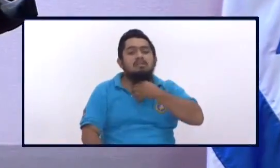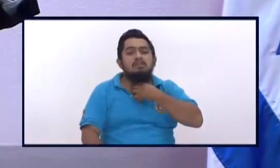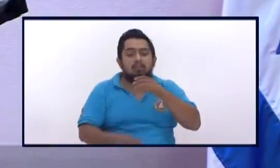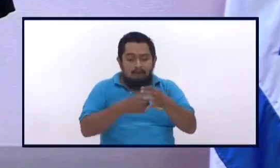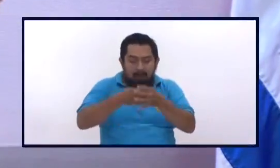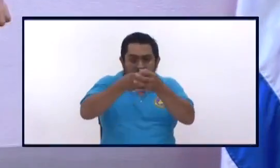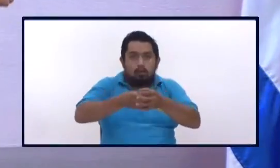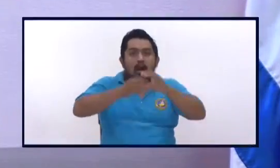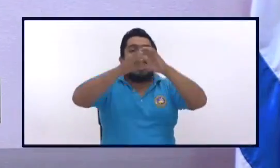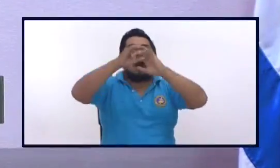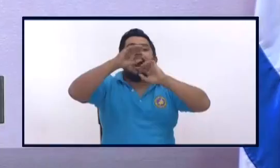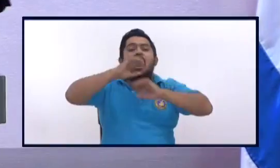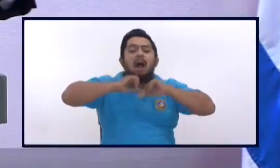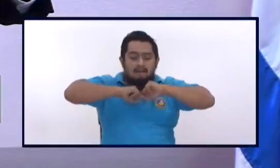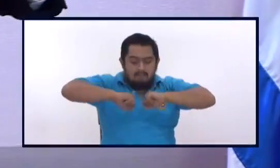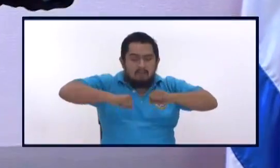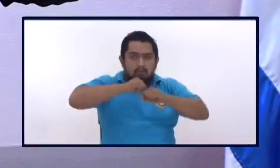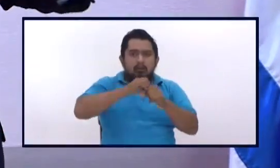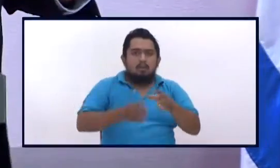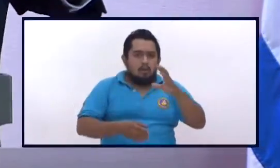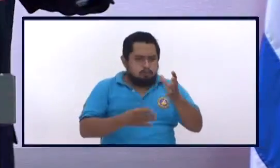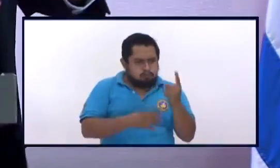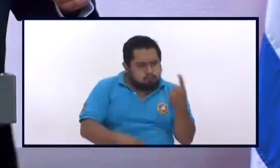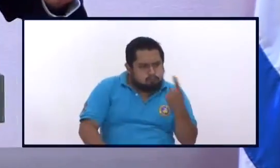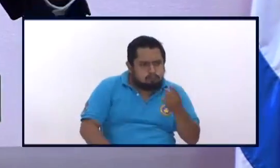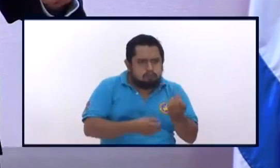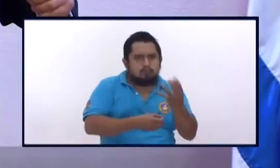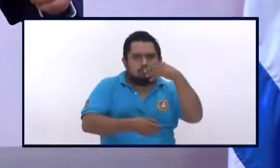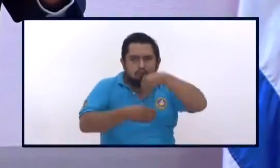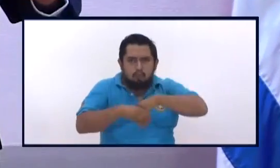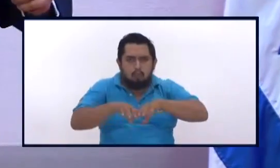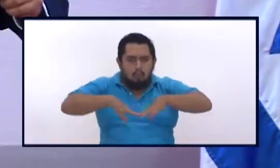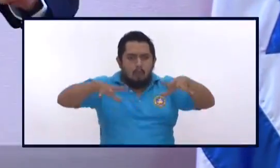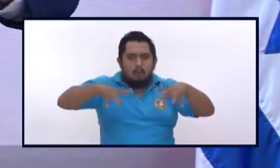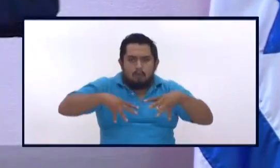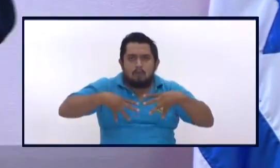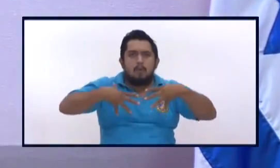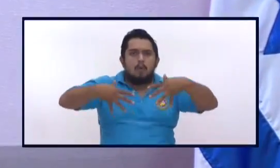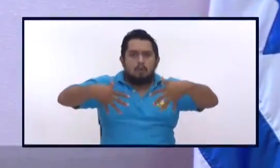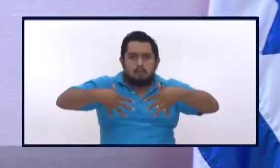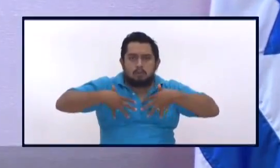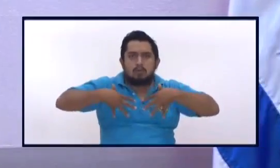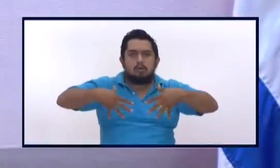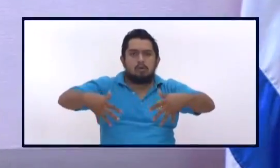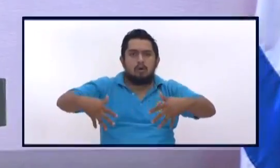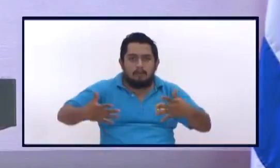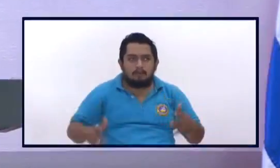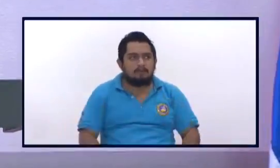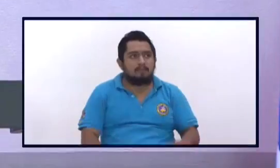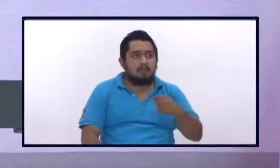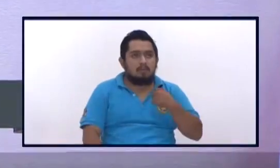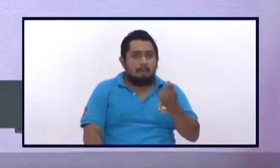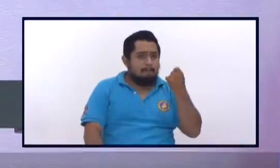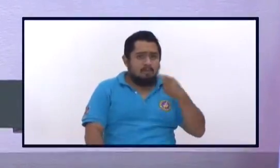respirador y respirador le suelta presión el oxígeno y está haciendo la labor de sus pulmones porque usted no está saturando yo ahorita me voy a poner ese